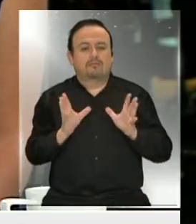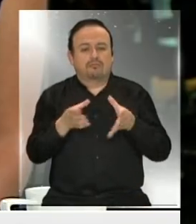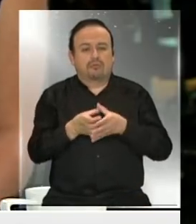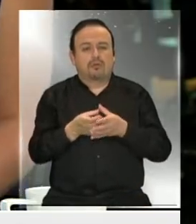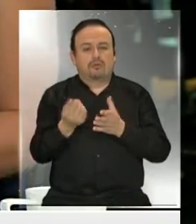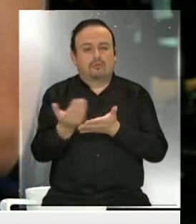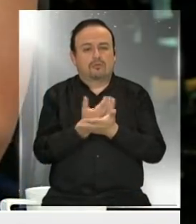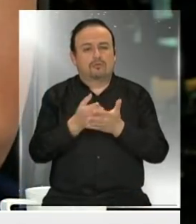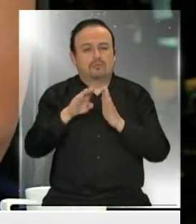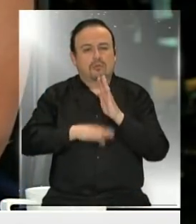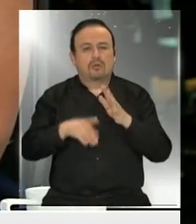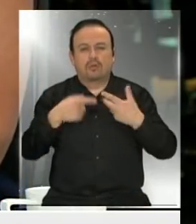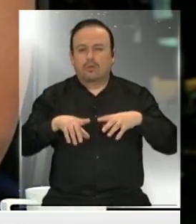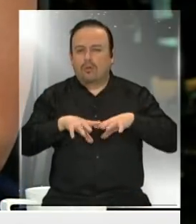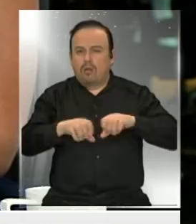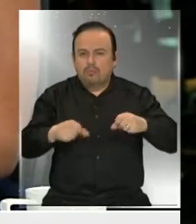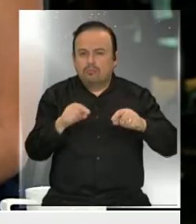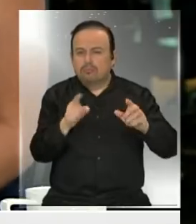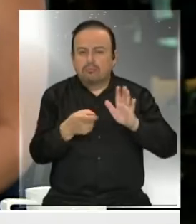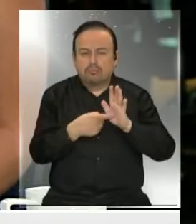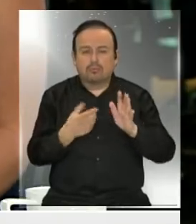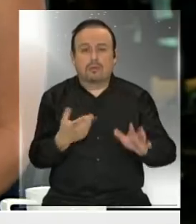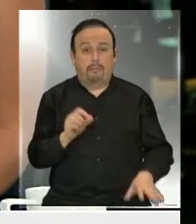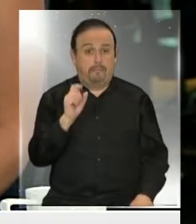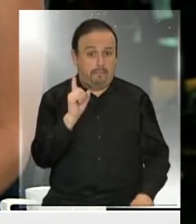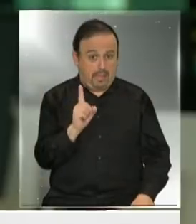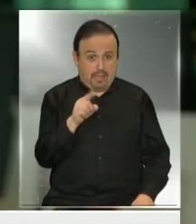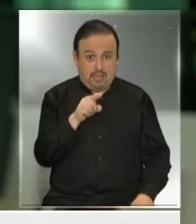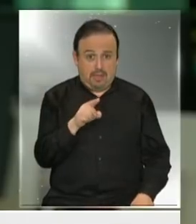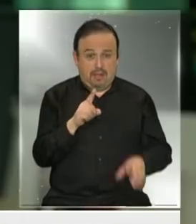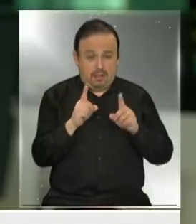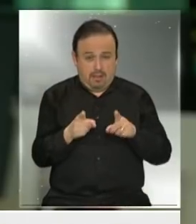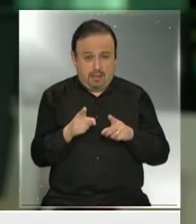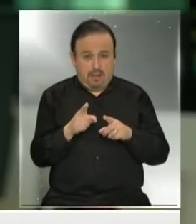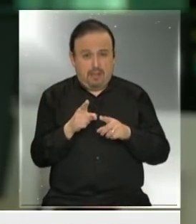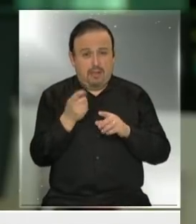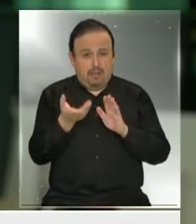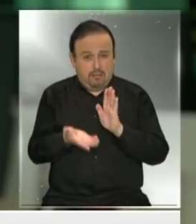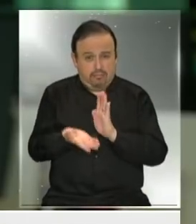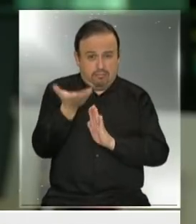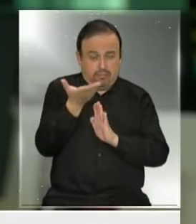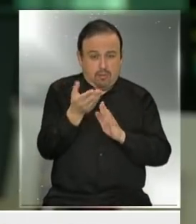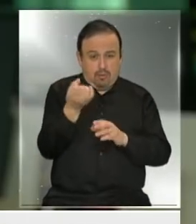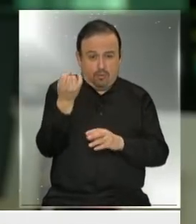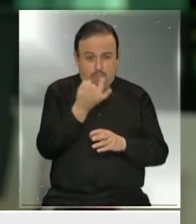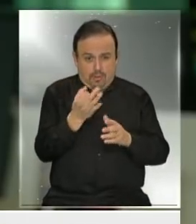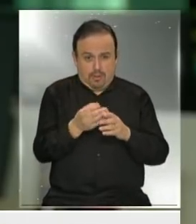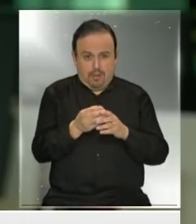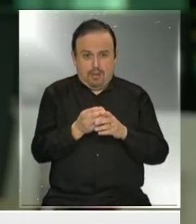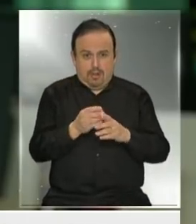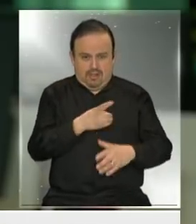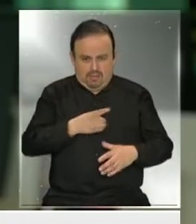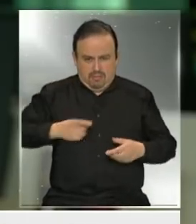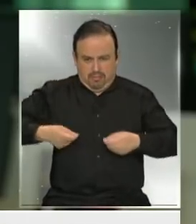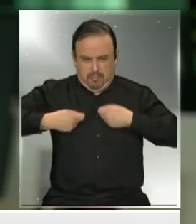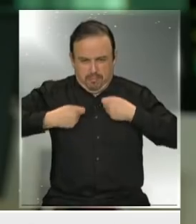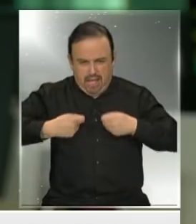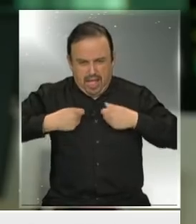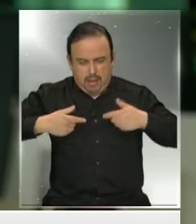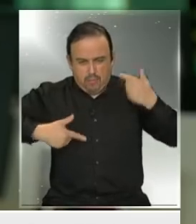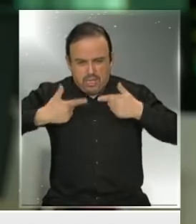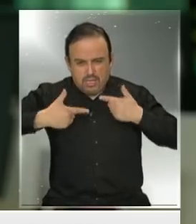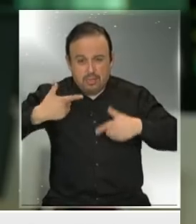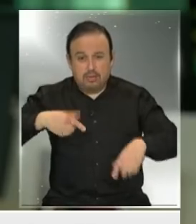para ver si llegamos al primero sí pero primero los que aumentaron los diputados que generaron más gasto político